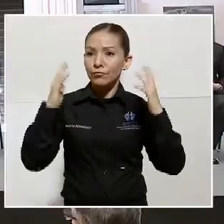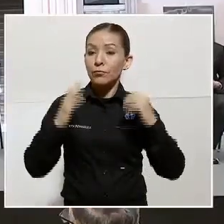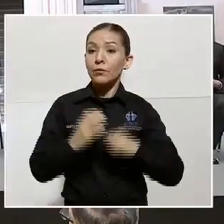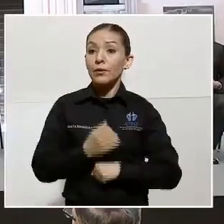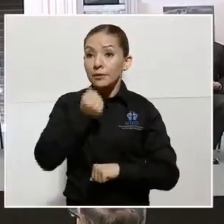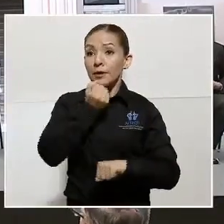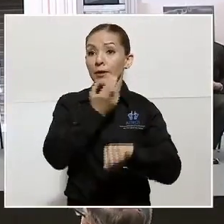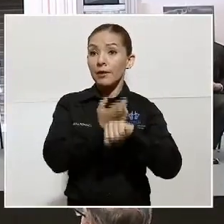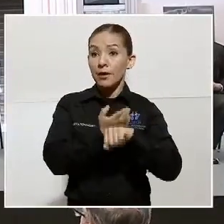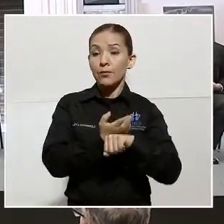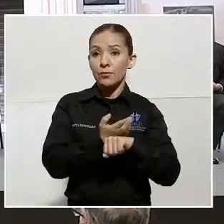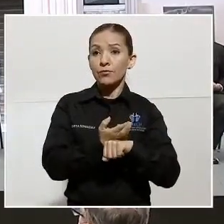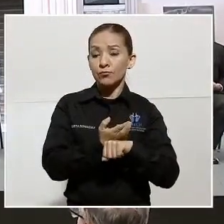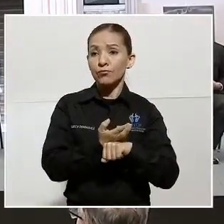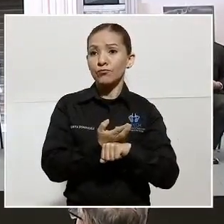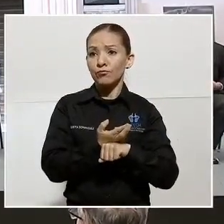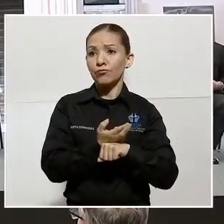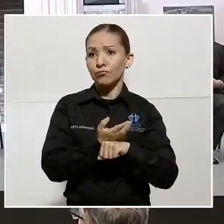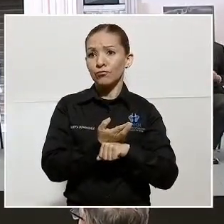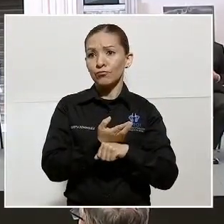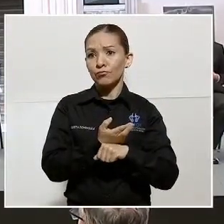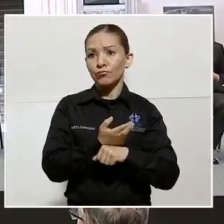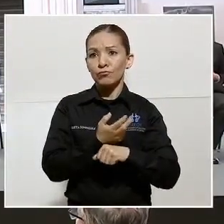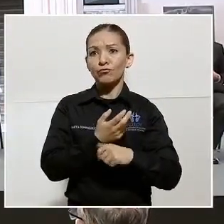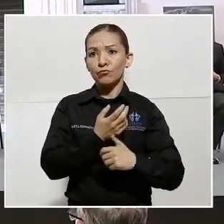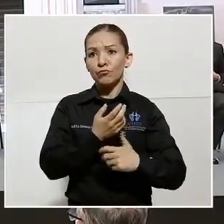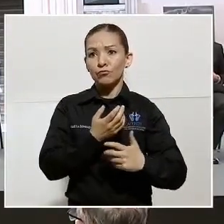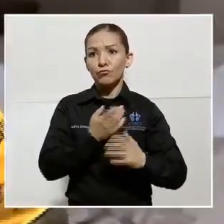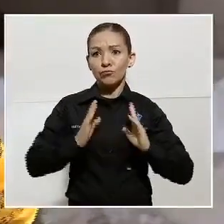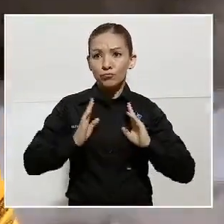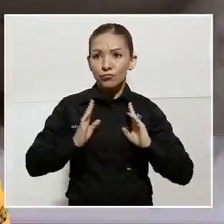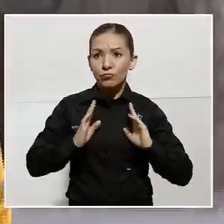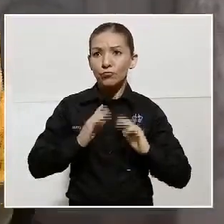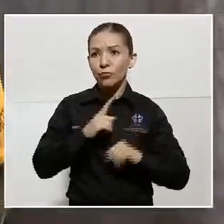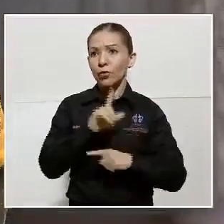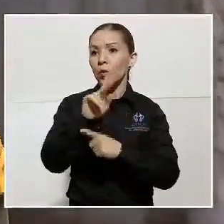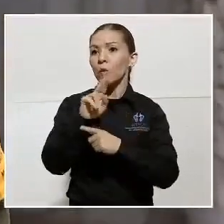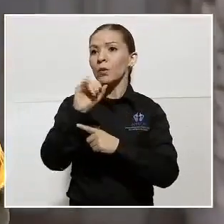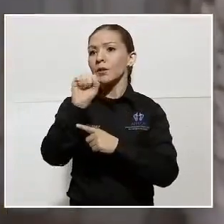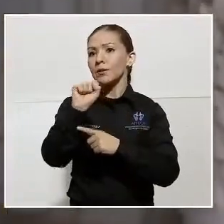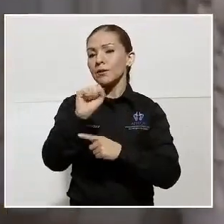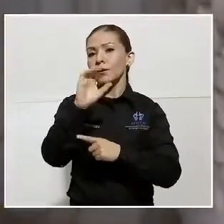Secretario de la Defensa Nacional, general Luis Crescencio Sandoval.